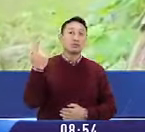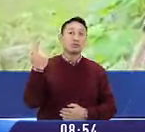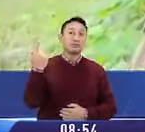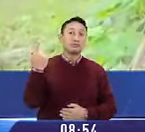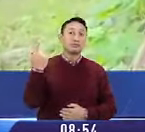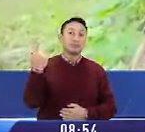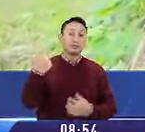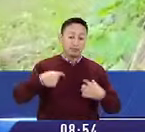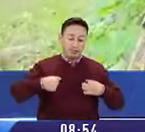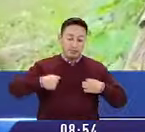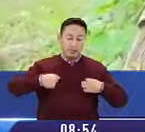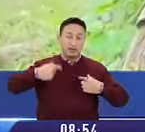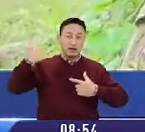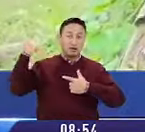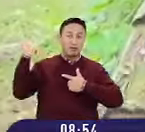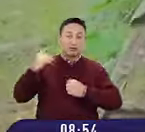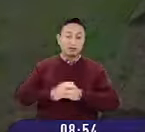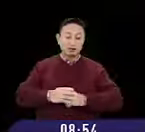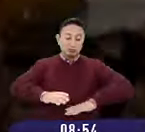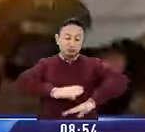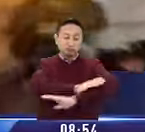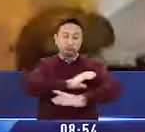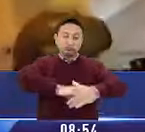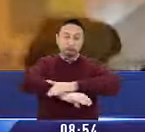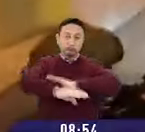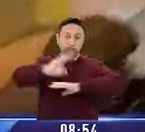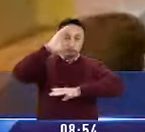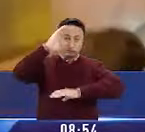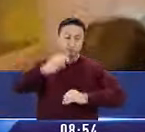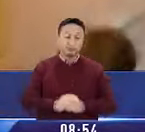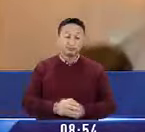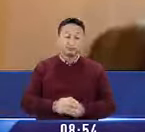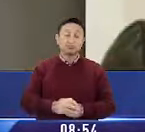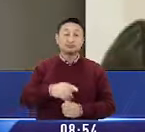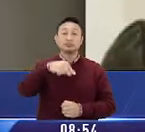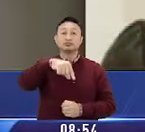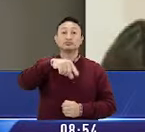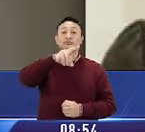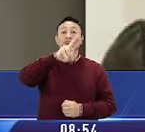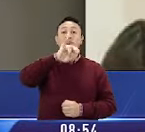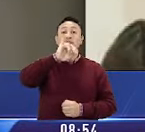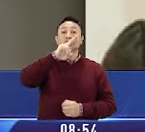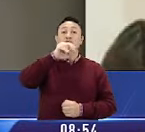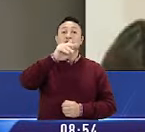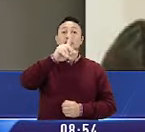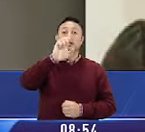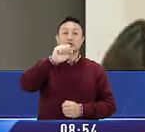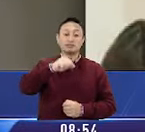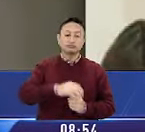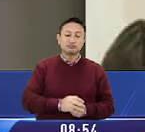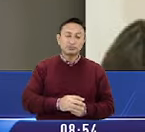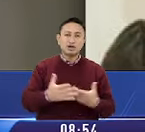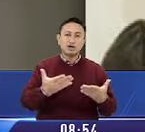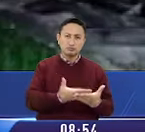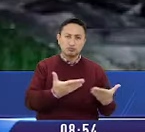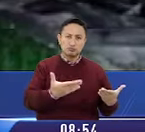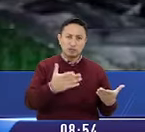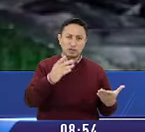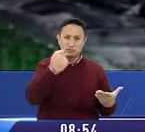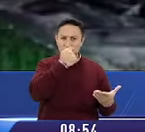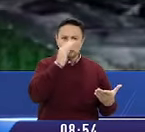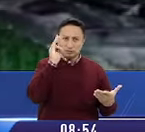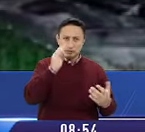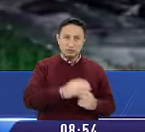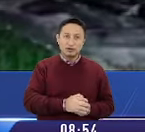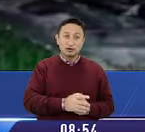uniformes militares, botas militares. Asimismo, en Quinindé se aprehendió a un ciudadano con sustancias sujetas a fiscalización. Se